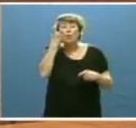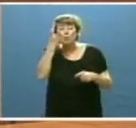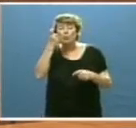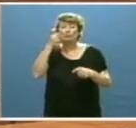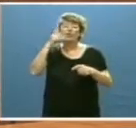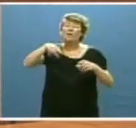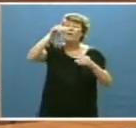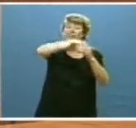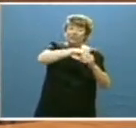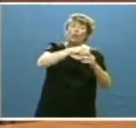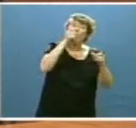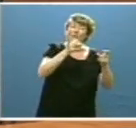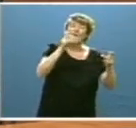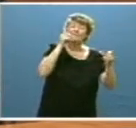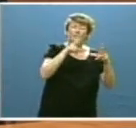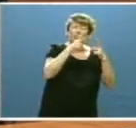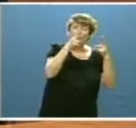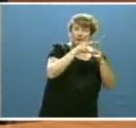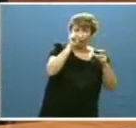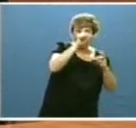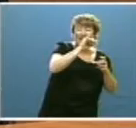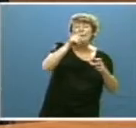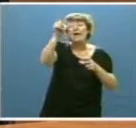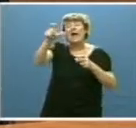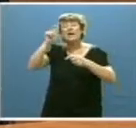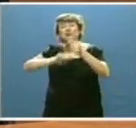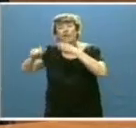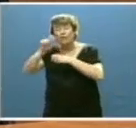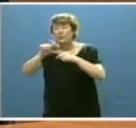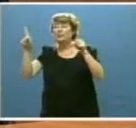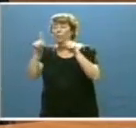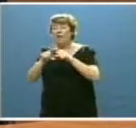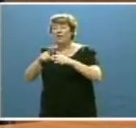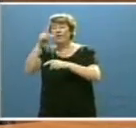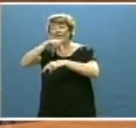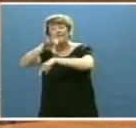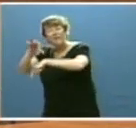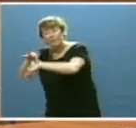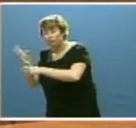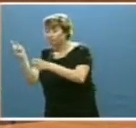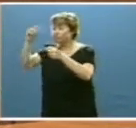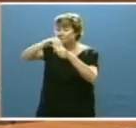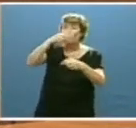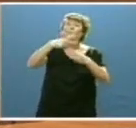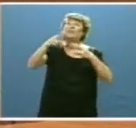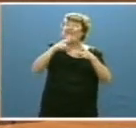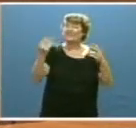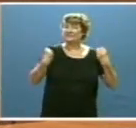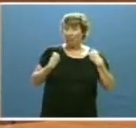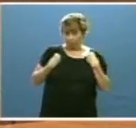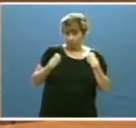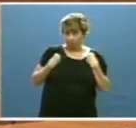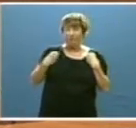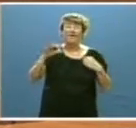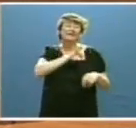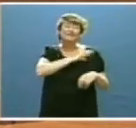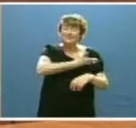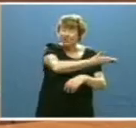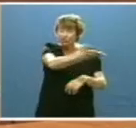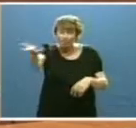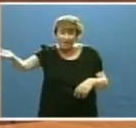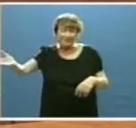política de educación y de las asociaciones de pacientes en la política de salud señorías por lo que